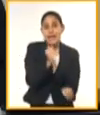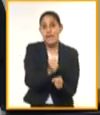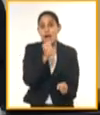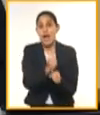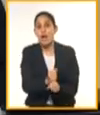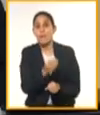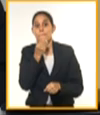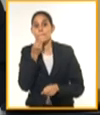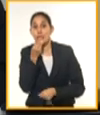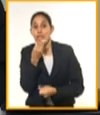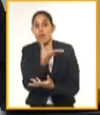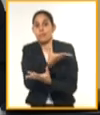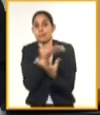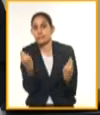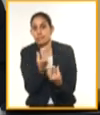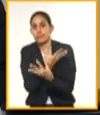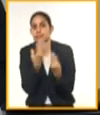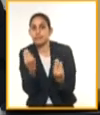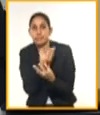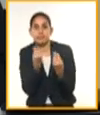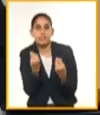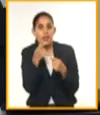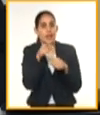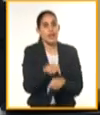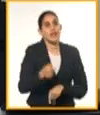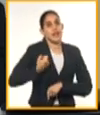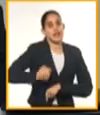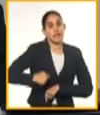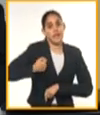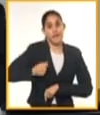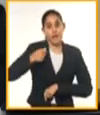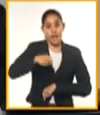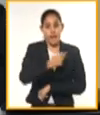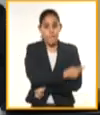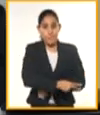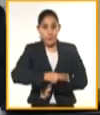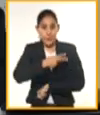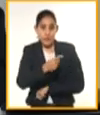los periodistas en Ottawa. Joly aseguró que los funcionarios canadienses han